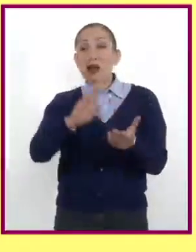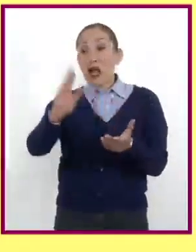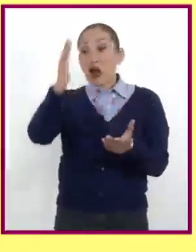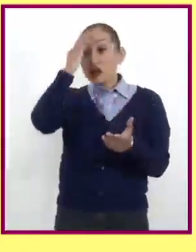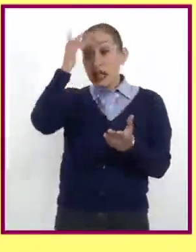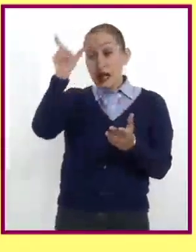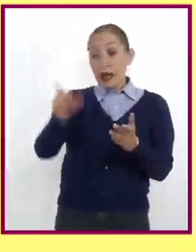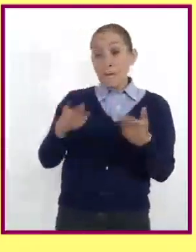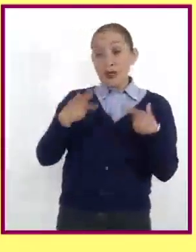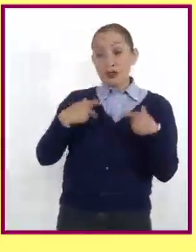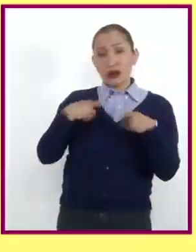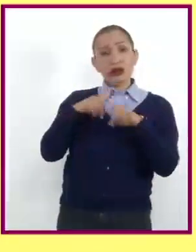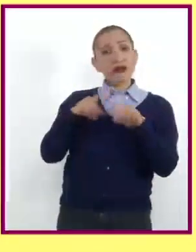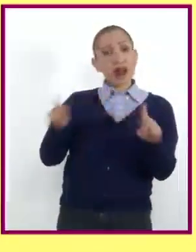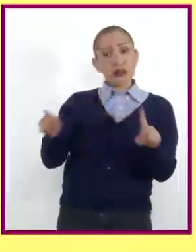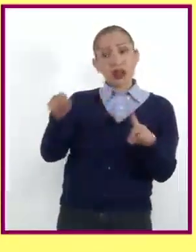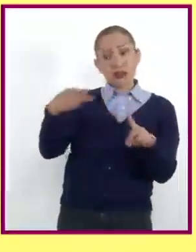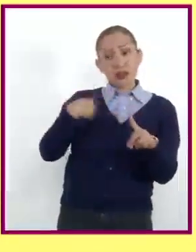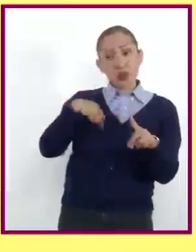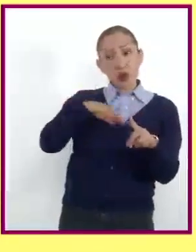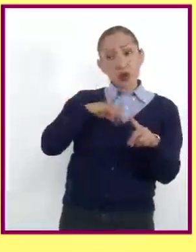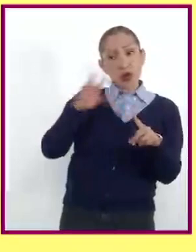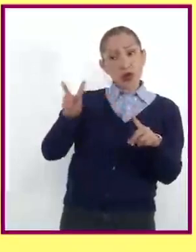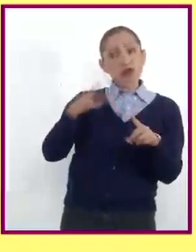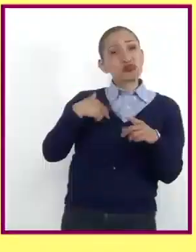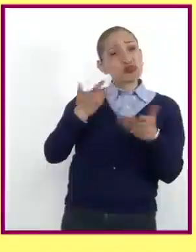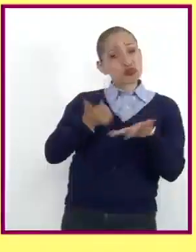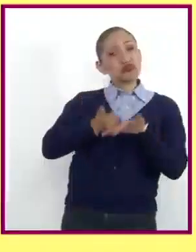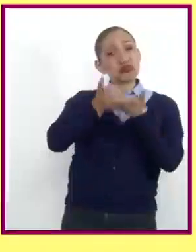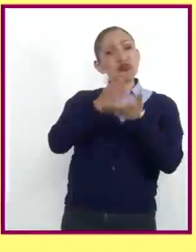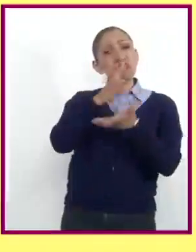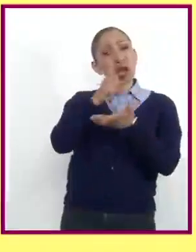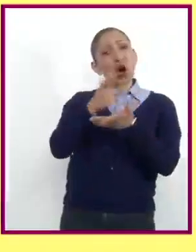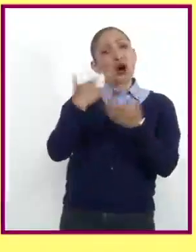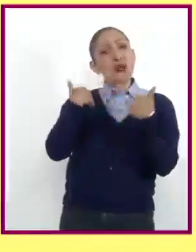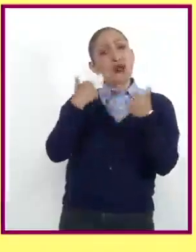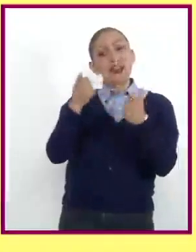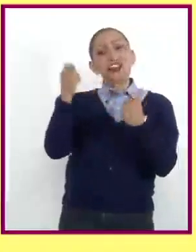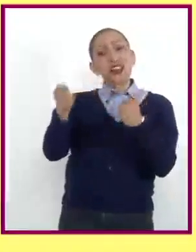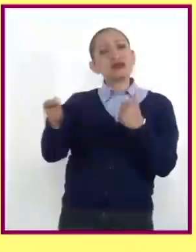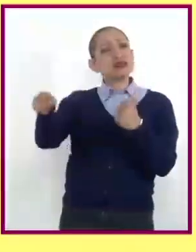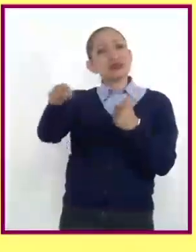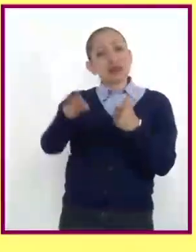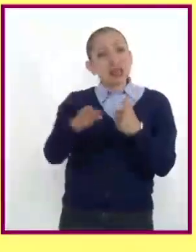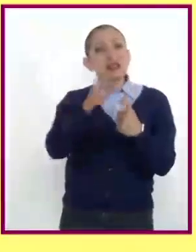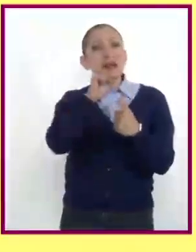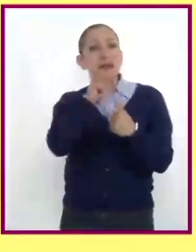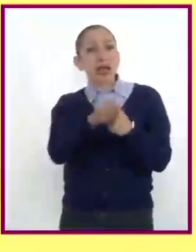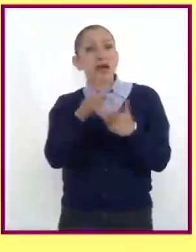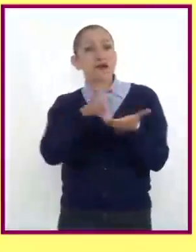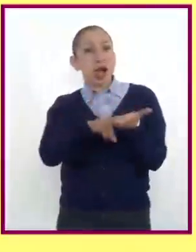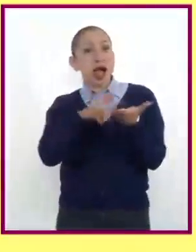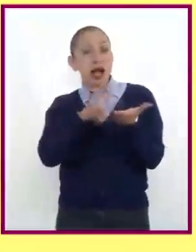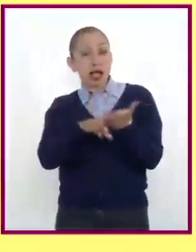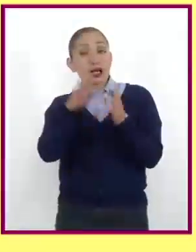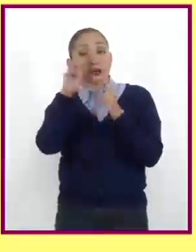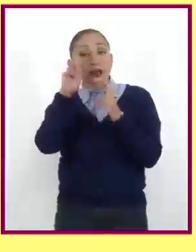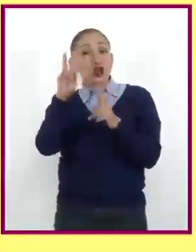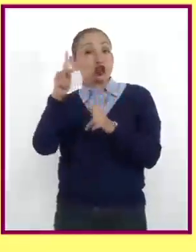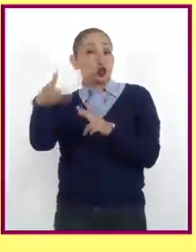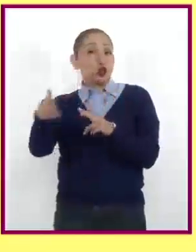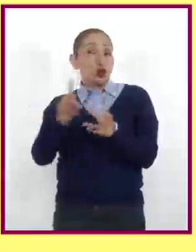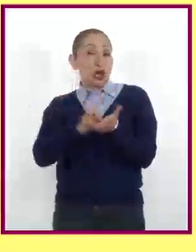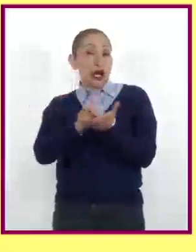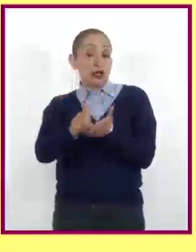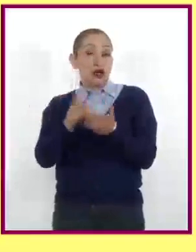que las personas pueden ser distintas a nosotros nos permite mejorar nuestra comprensión hacia ellas, así como valorar y respetar sus